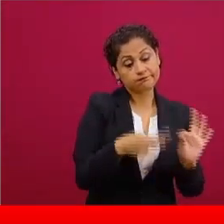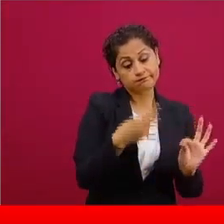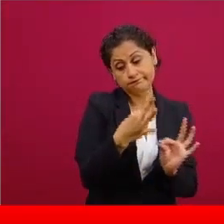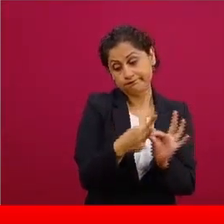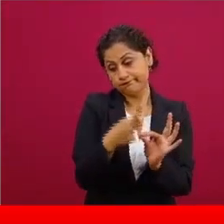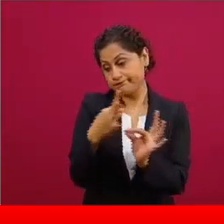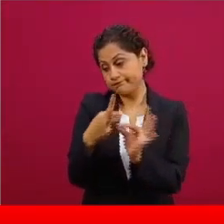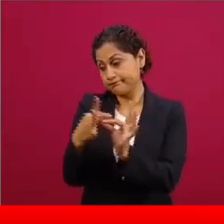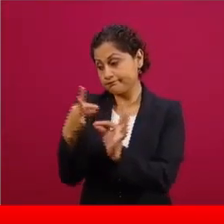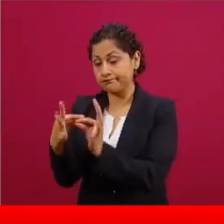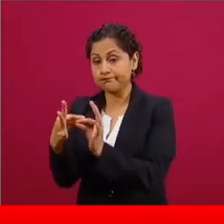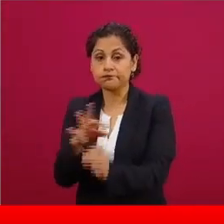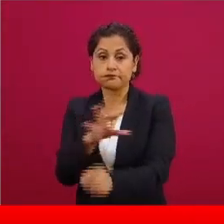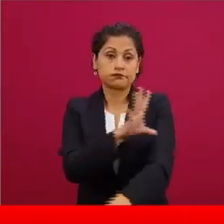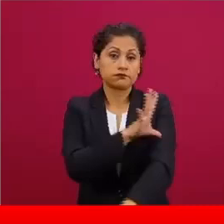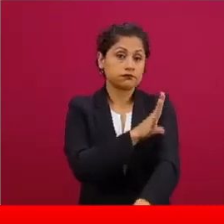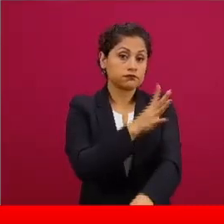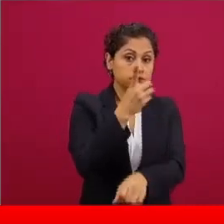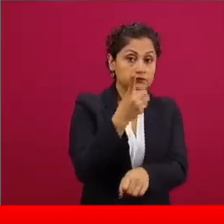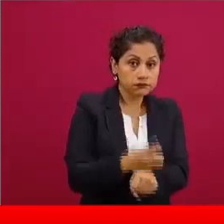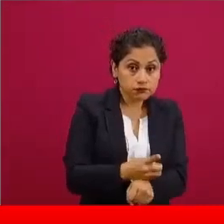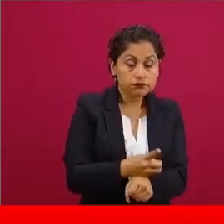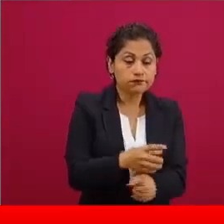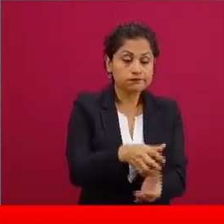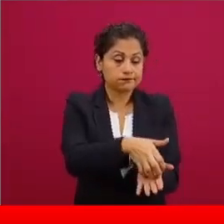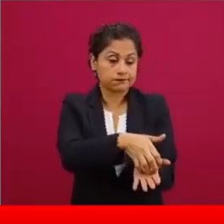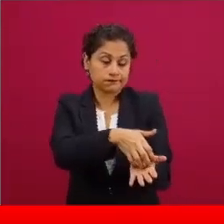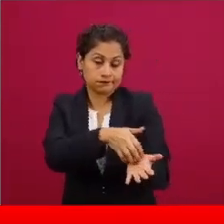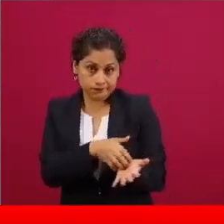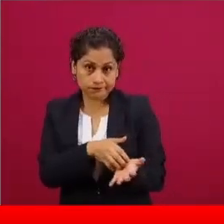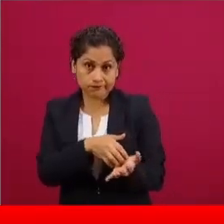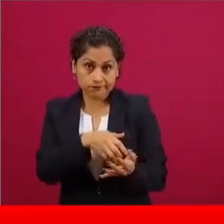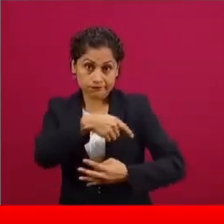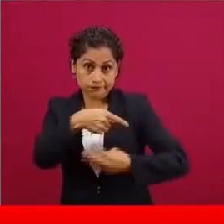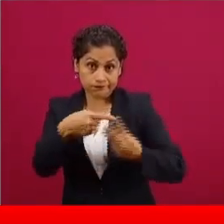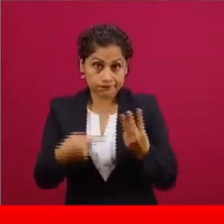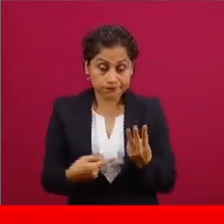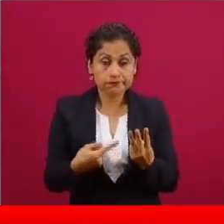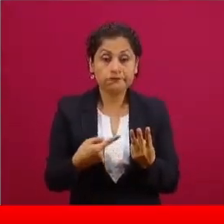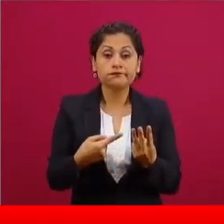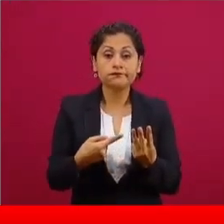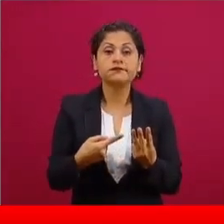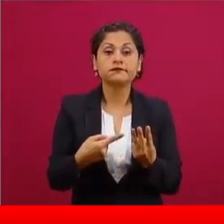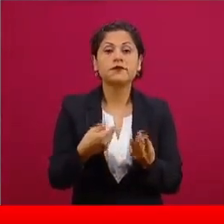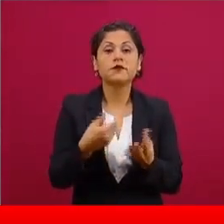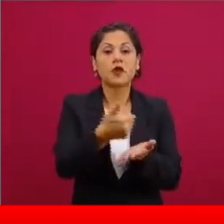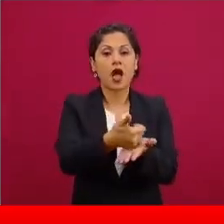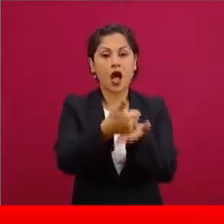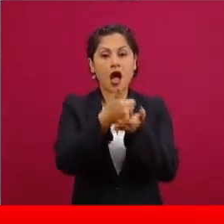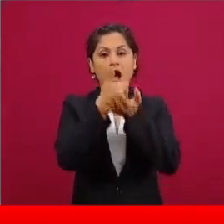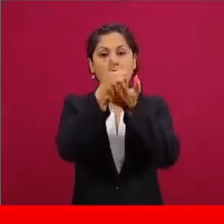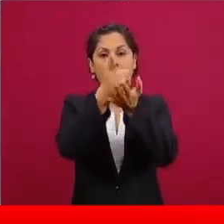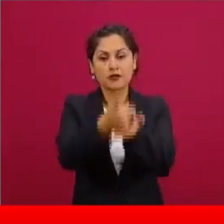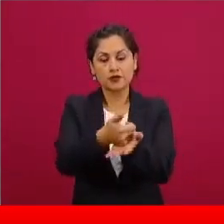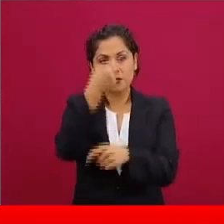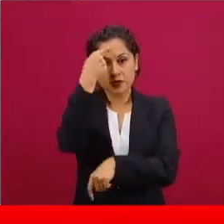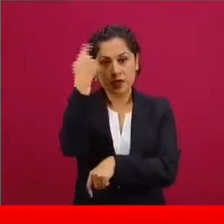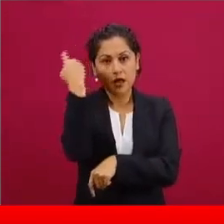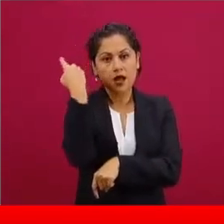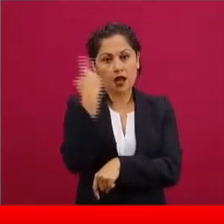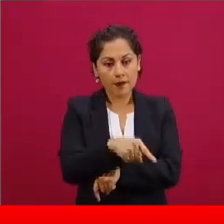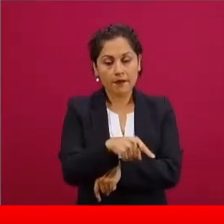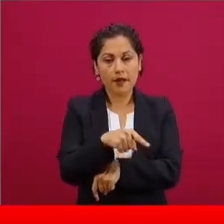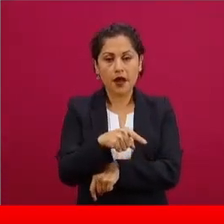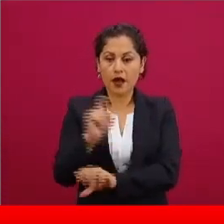austeridad nos permitirán aumentar el presupuesto